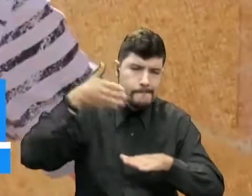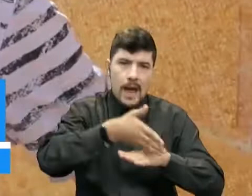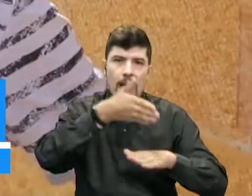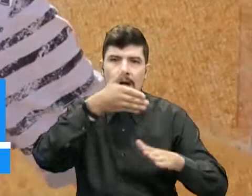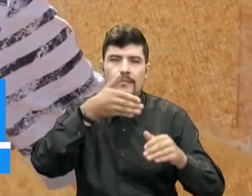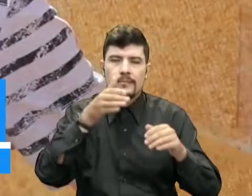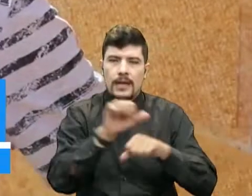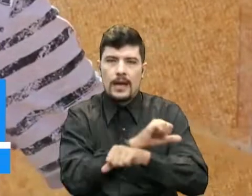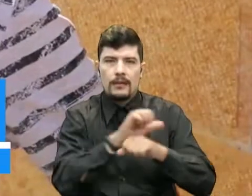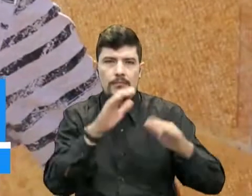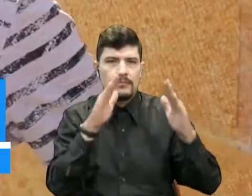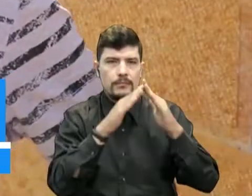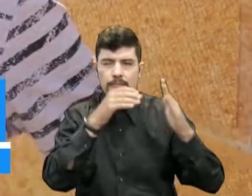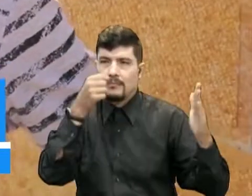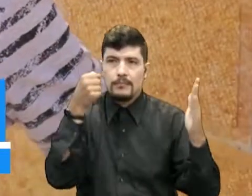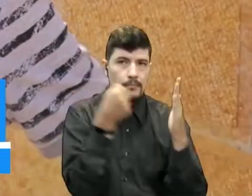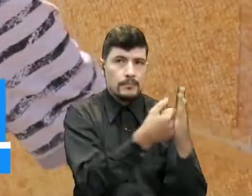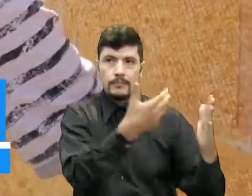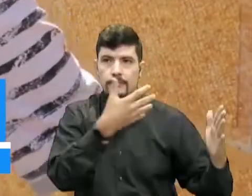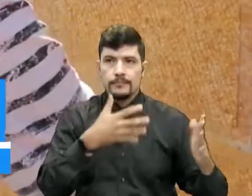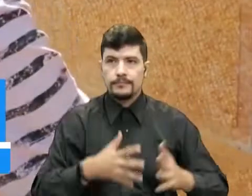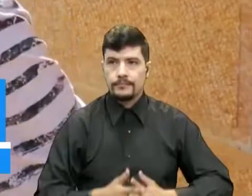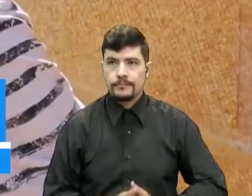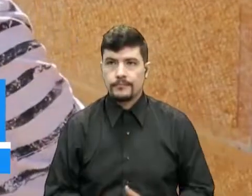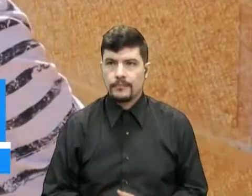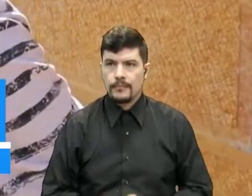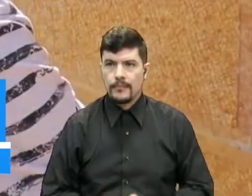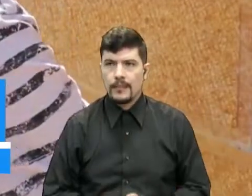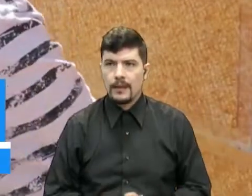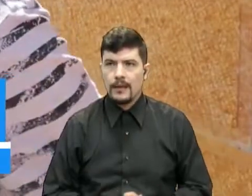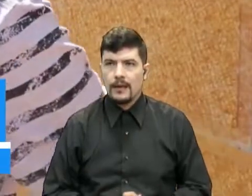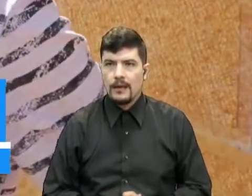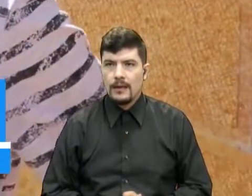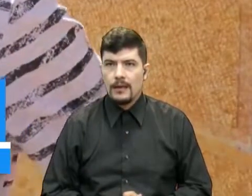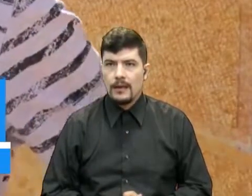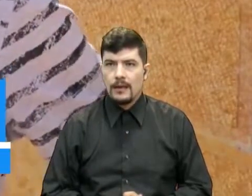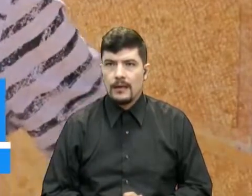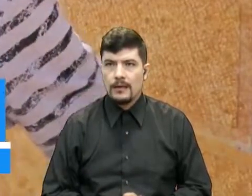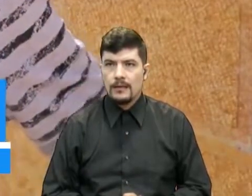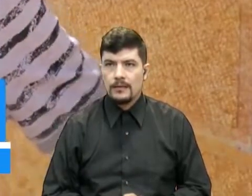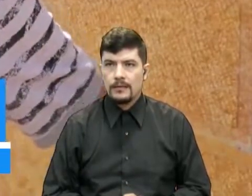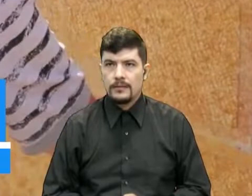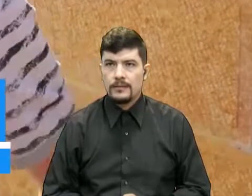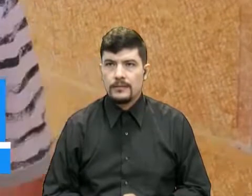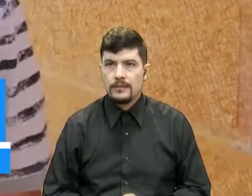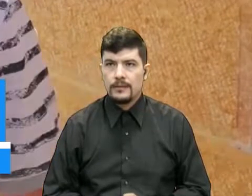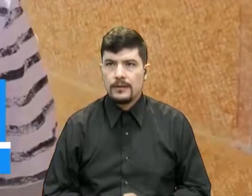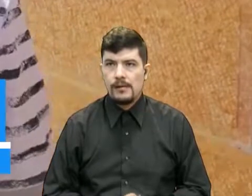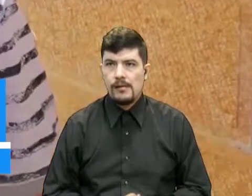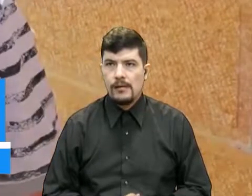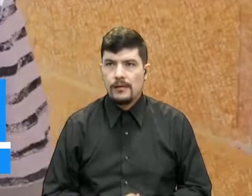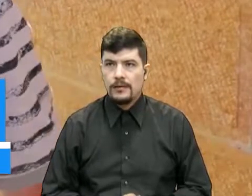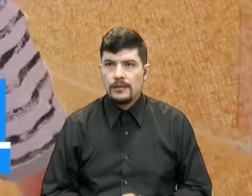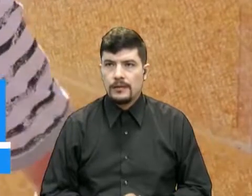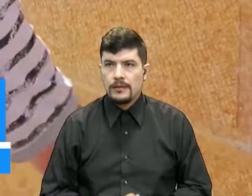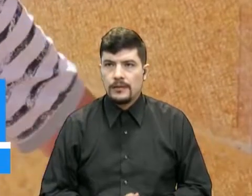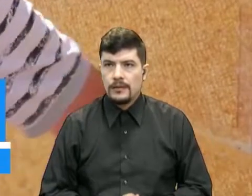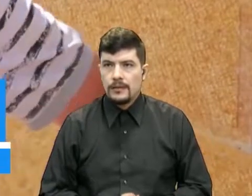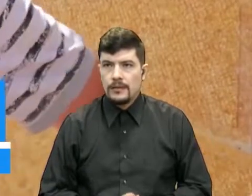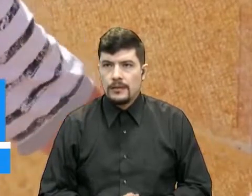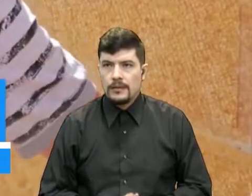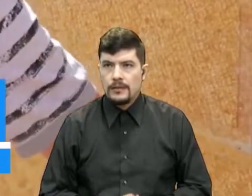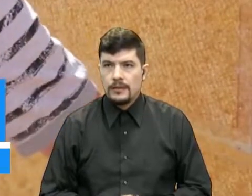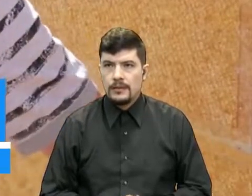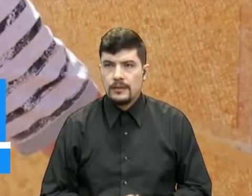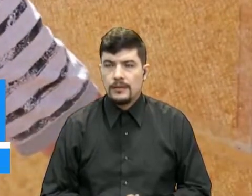cuando miré hacia la puerta yo veía era caer piedras, porque como esto está forrado en piedra la casa,